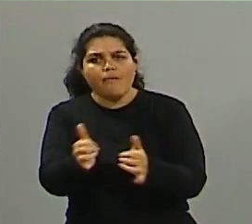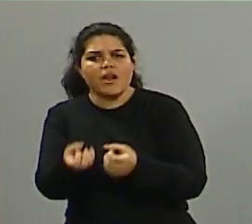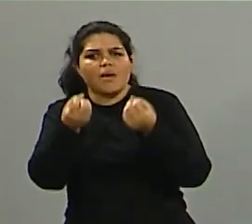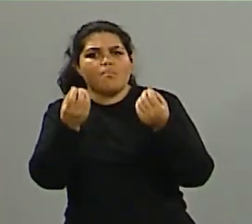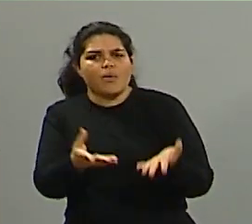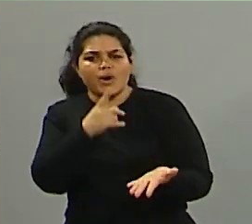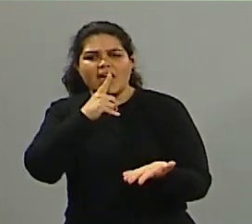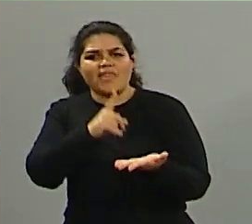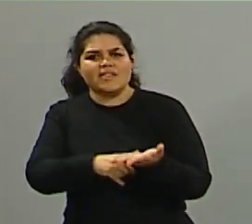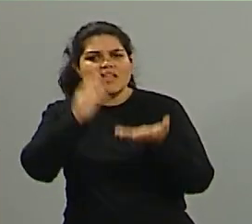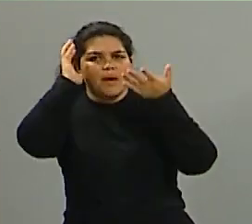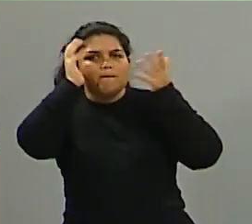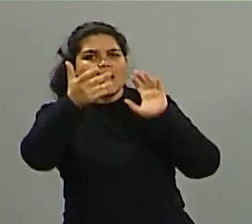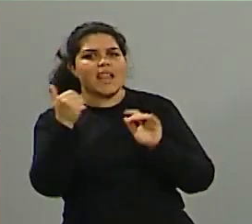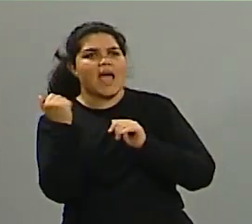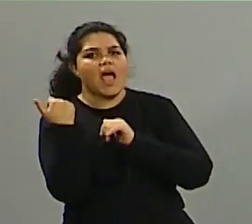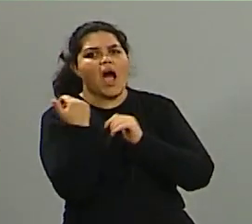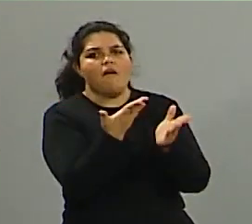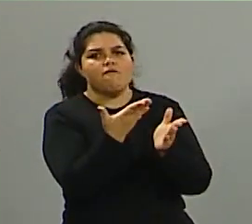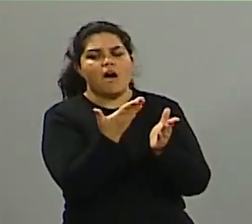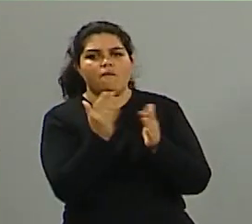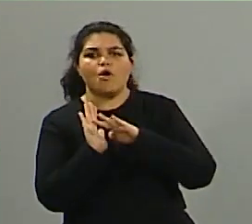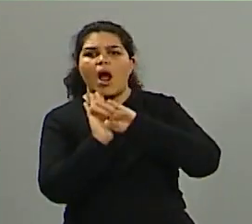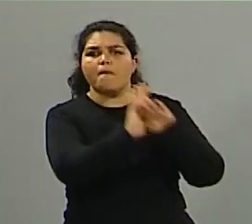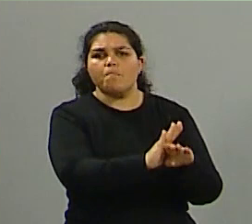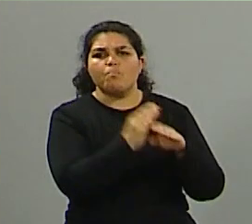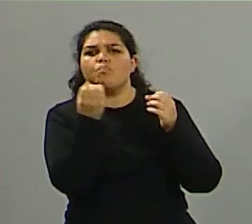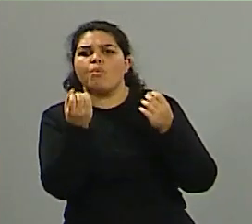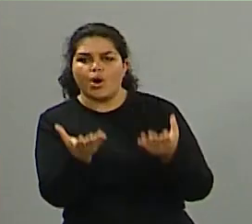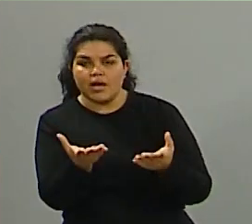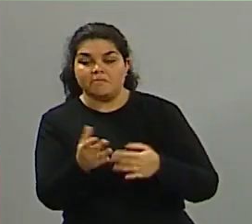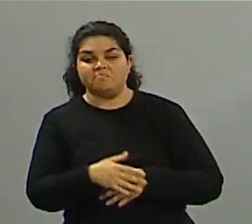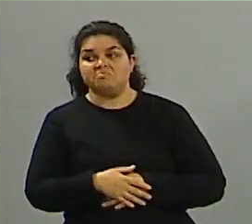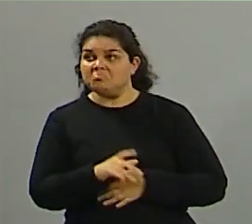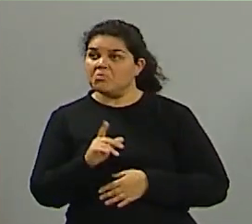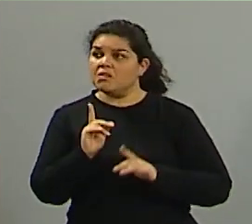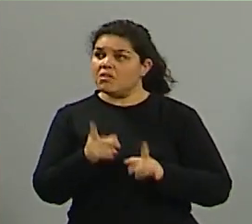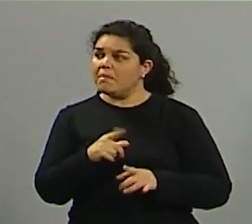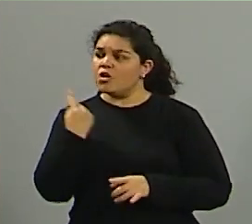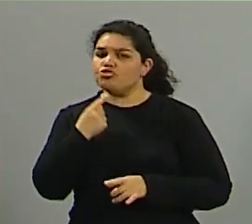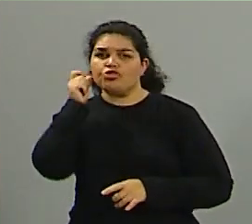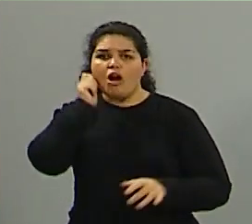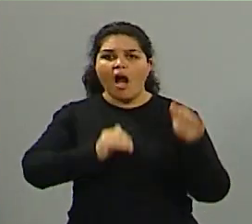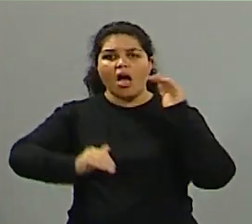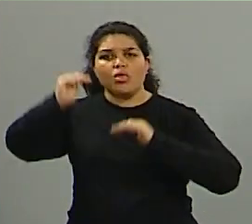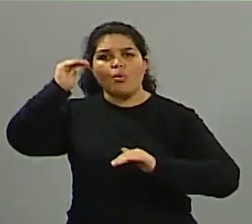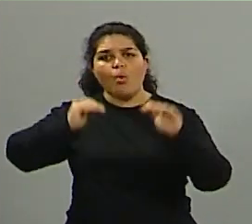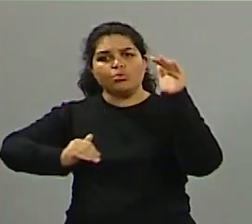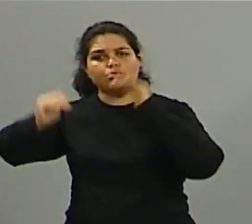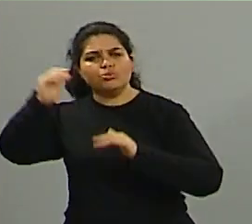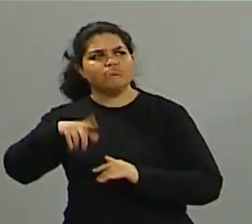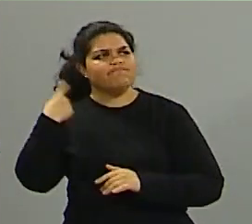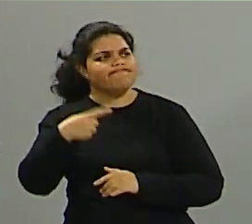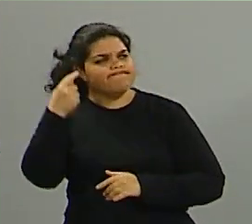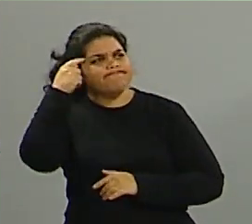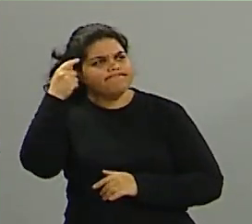que es quien les da una propuesta y sobre todo una salida a esto que los adultos hemos repetido durante mucho tiempo, que es que necesitamos